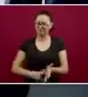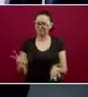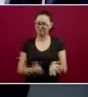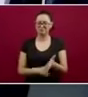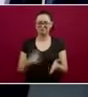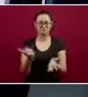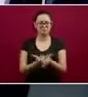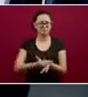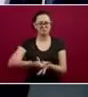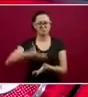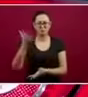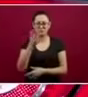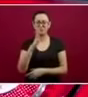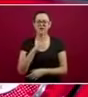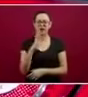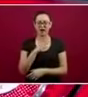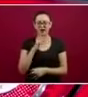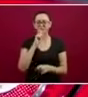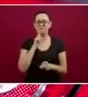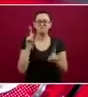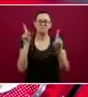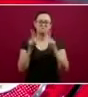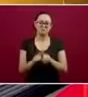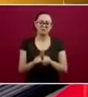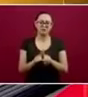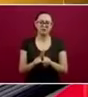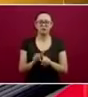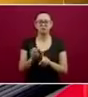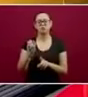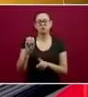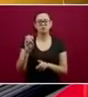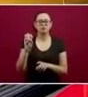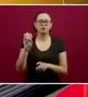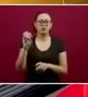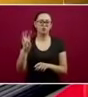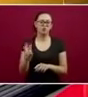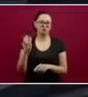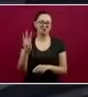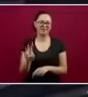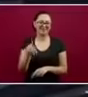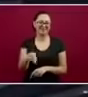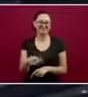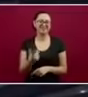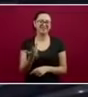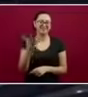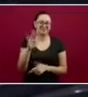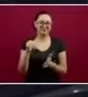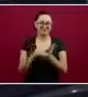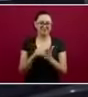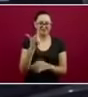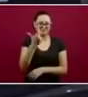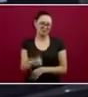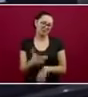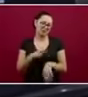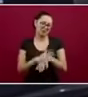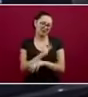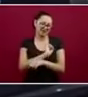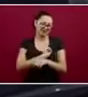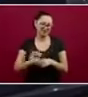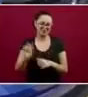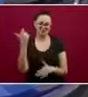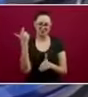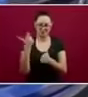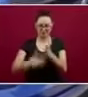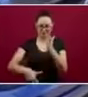alguien en otra zona, ahí no están tan claros. Sí se presta pues a discrecionalidad. Uh-huh. Y también eso es lo que queremos